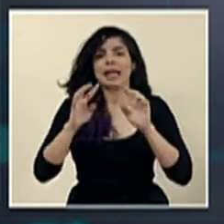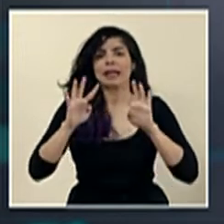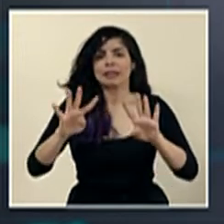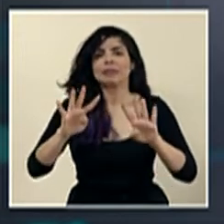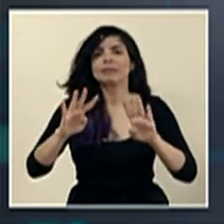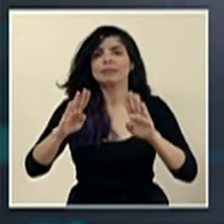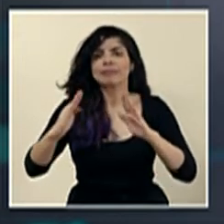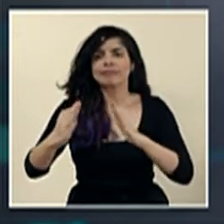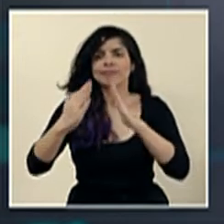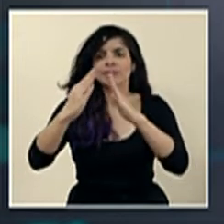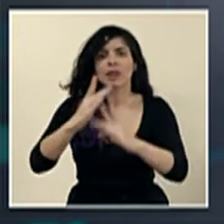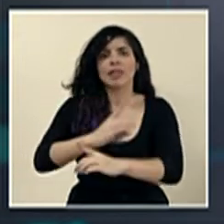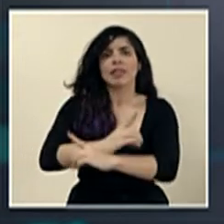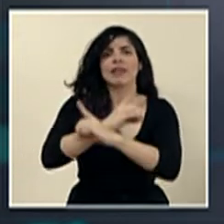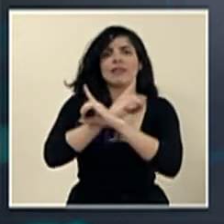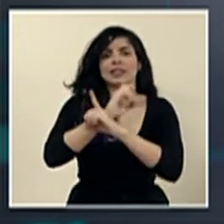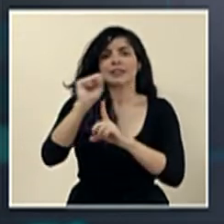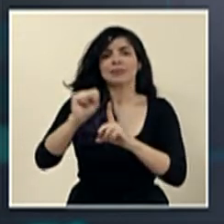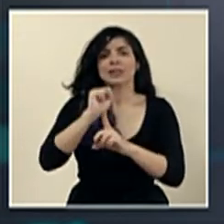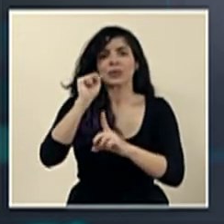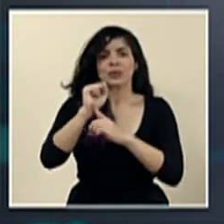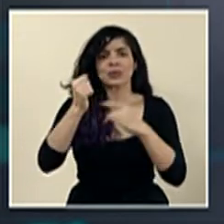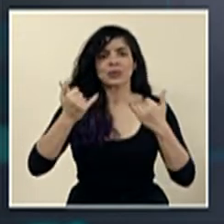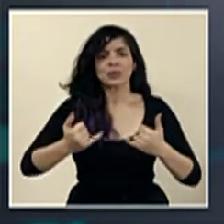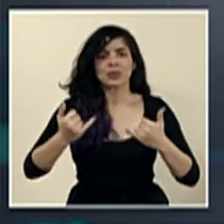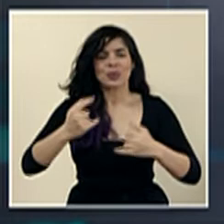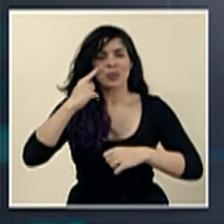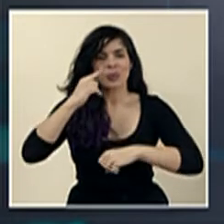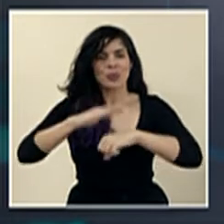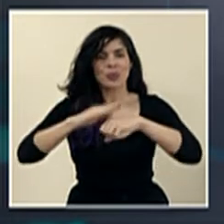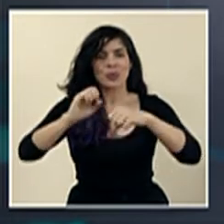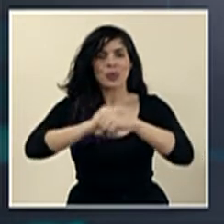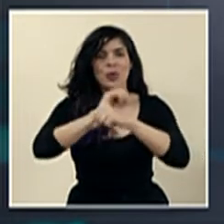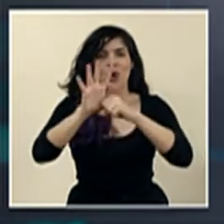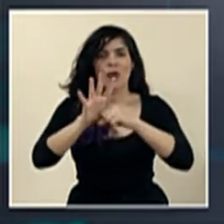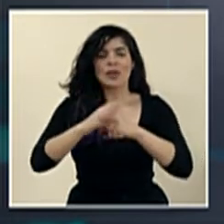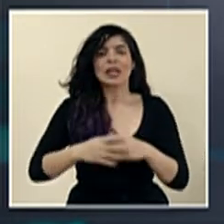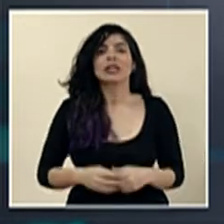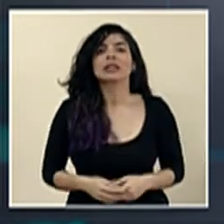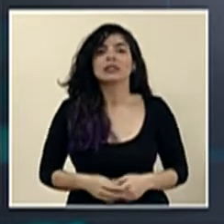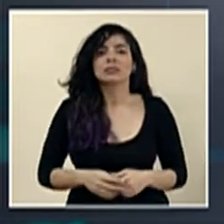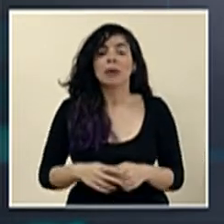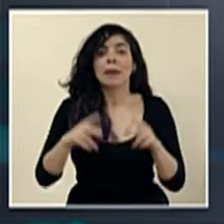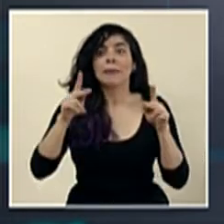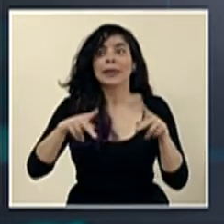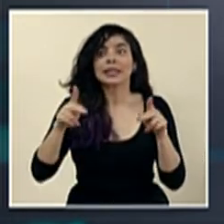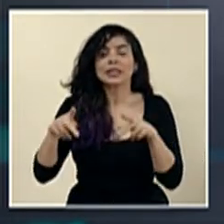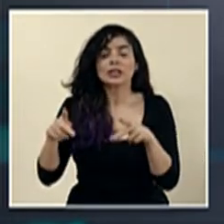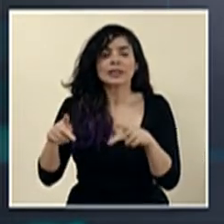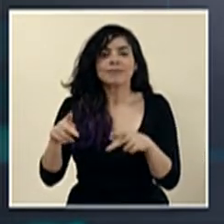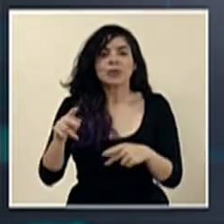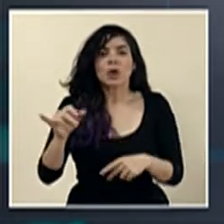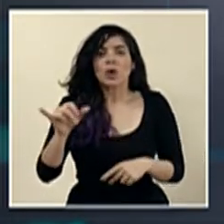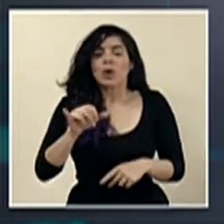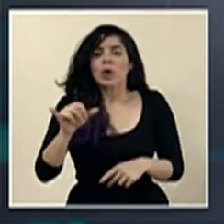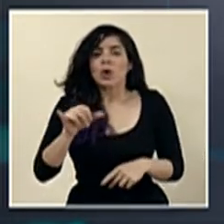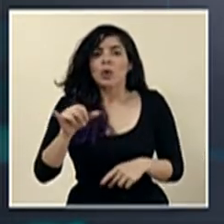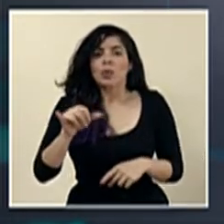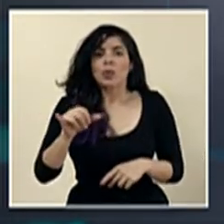defensa en la situación del COVID-19, gente como los